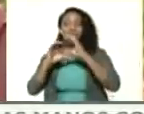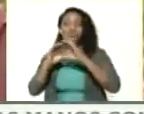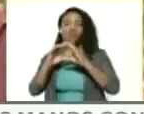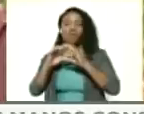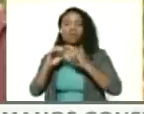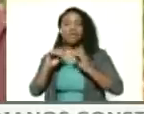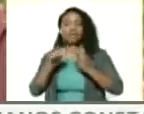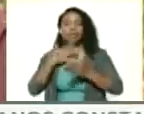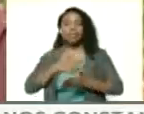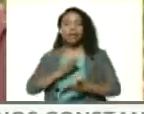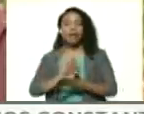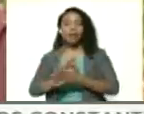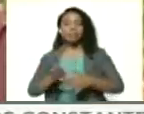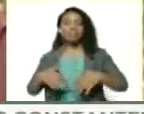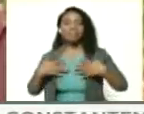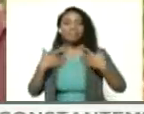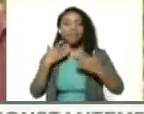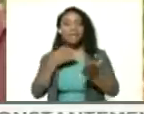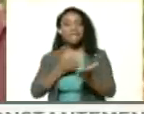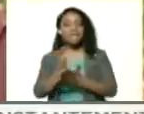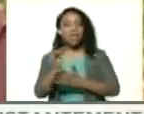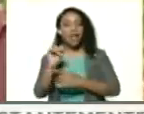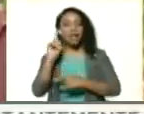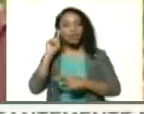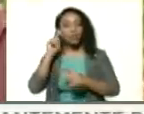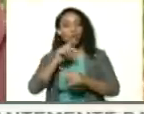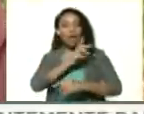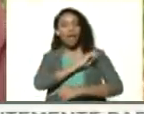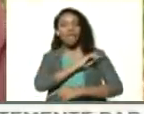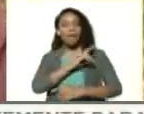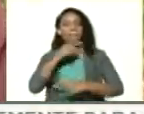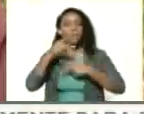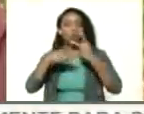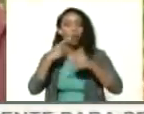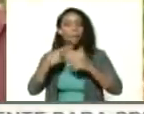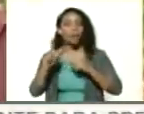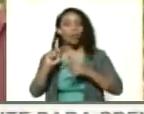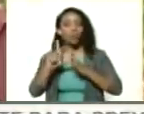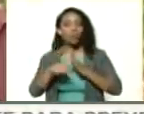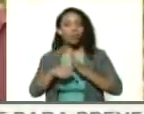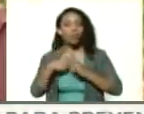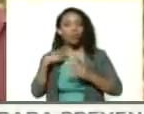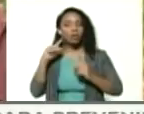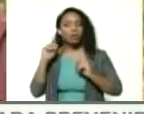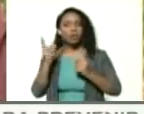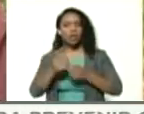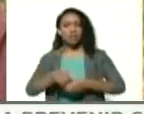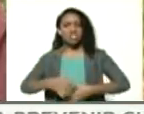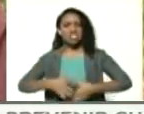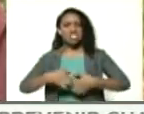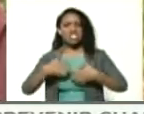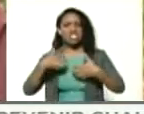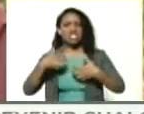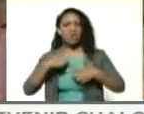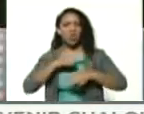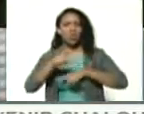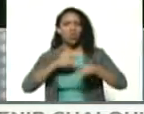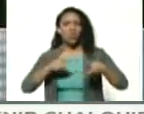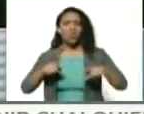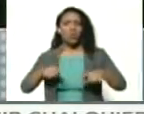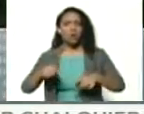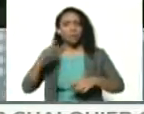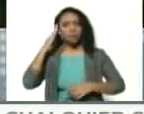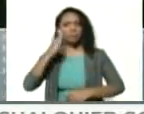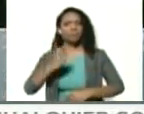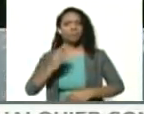celestial, expresando su alegría y lealtad hacia su jefe político. Pero luego retornó a la prepotencia. Dirigió una arenga a los oficiales que